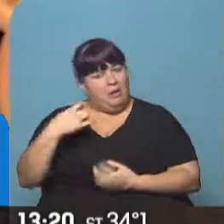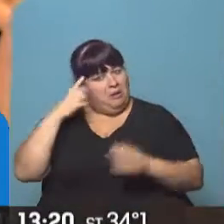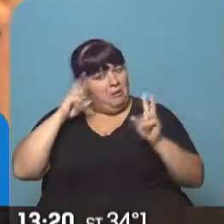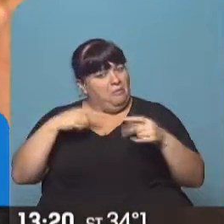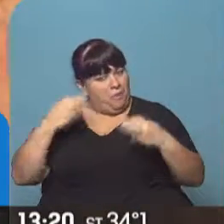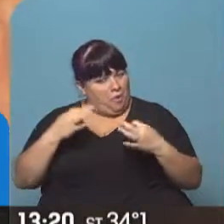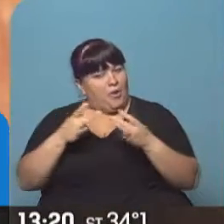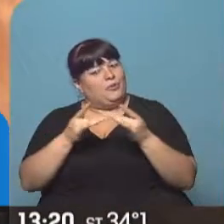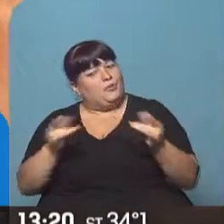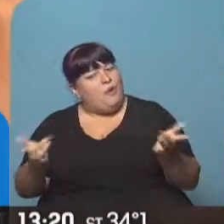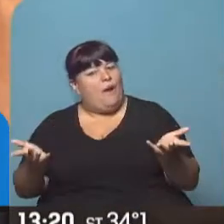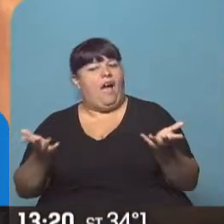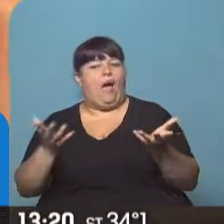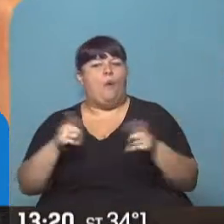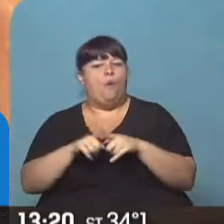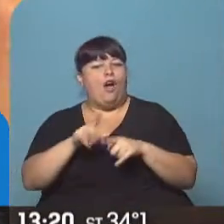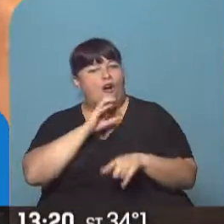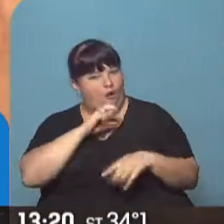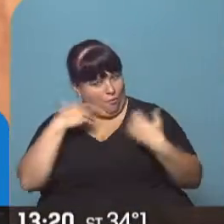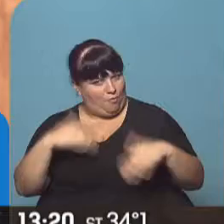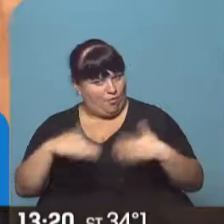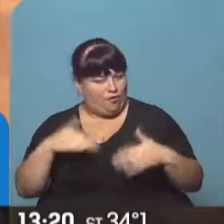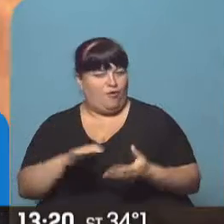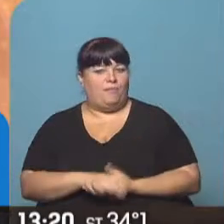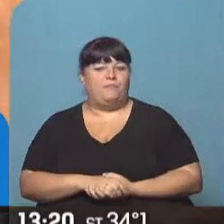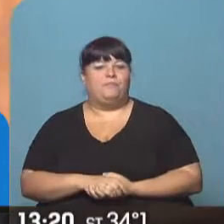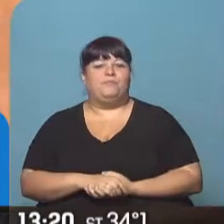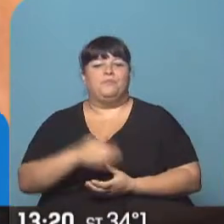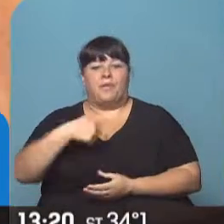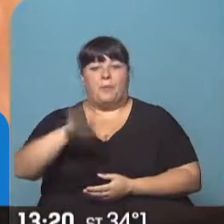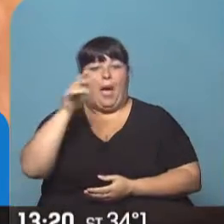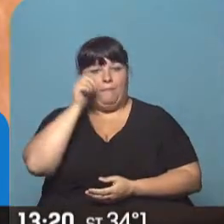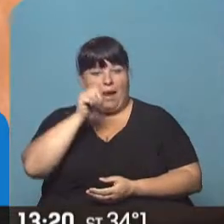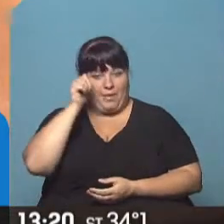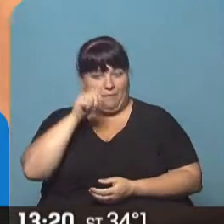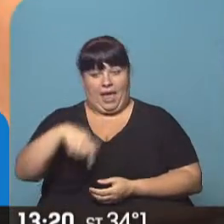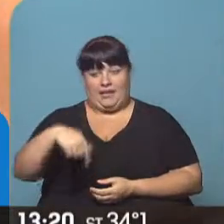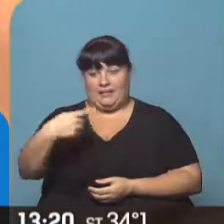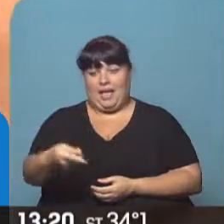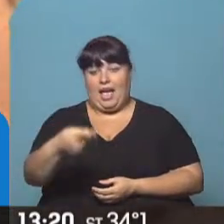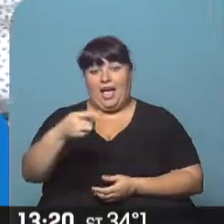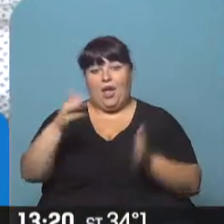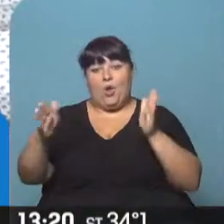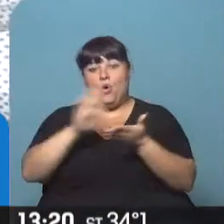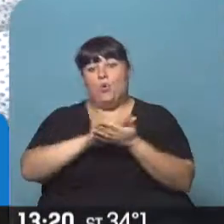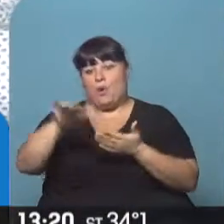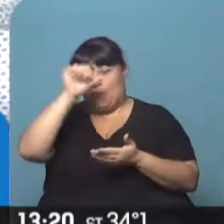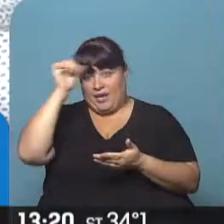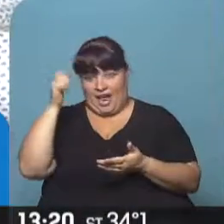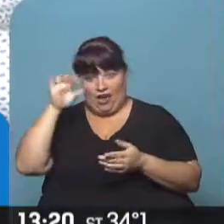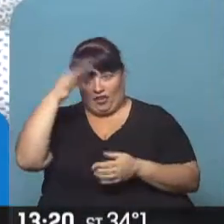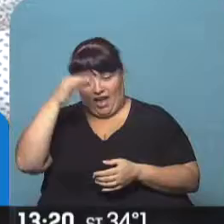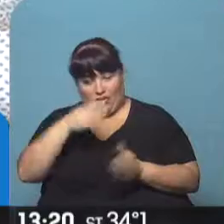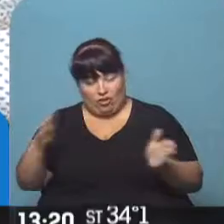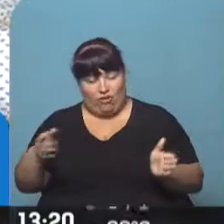inteligente, sutil, de mucho humor, que se va a instalar en Mar del Plata, en esta nueva temporada teatral de Mar del